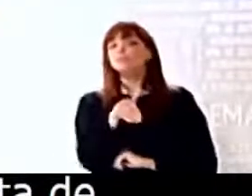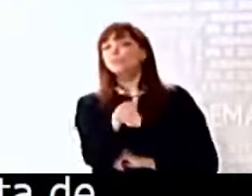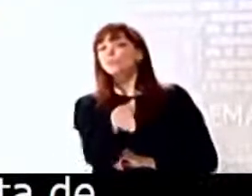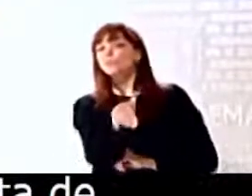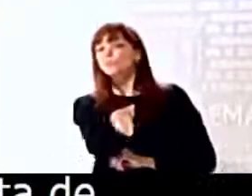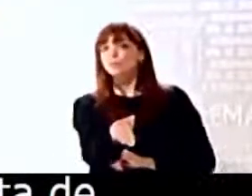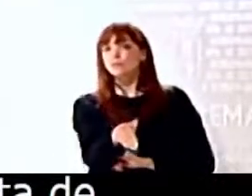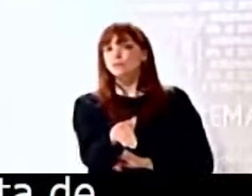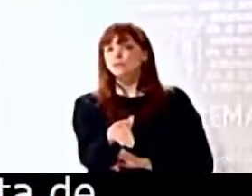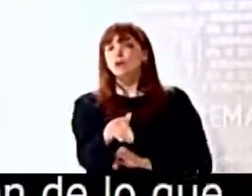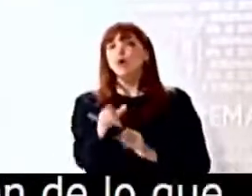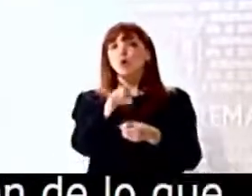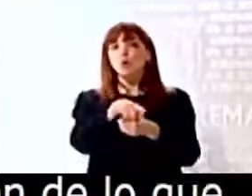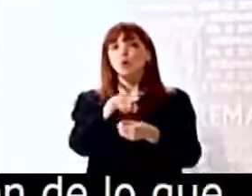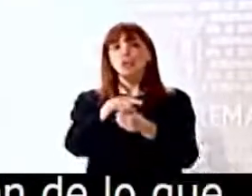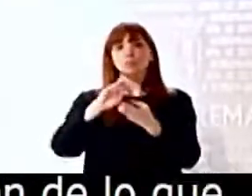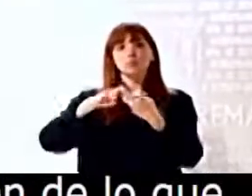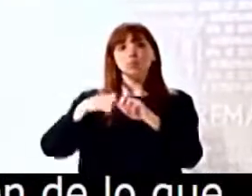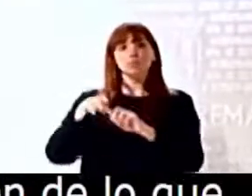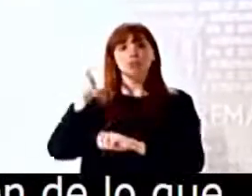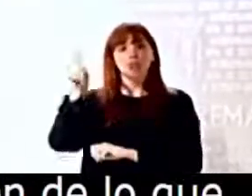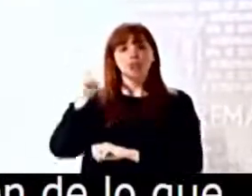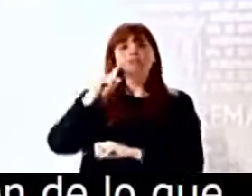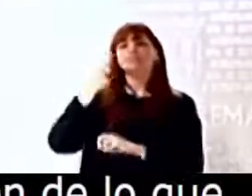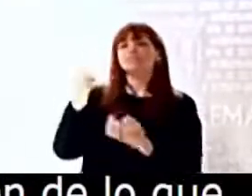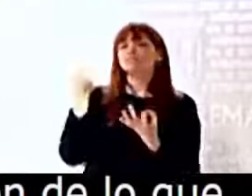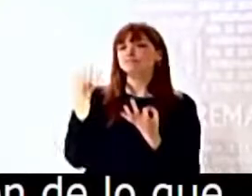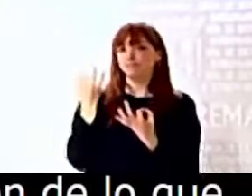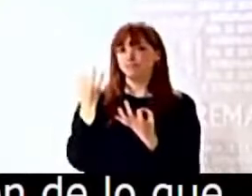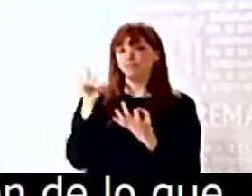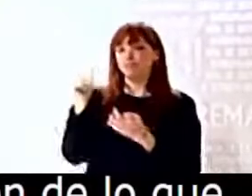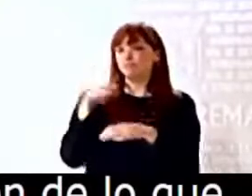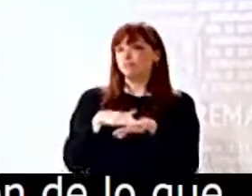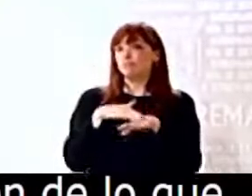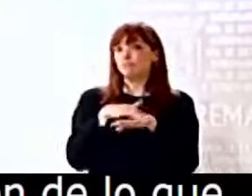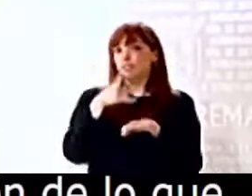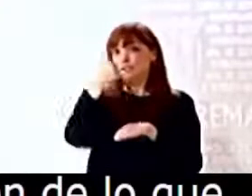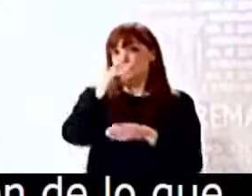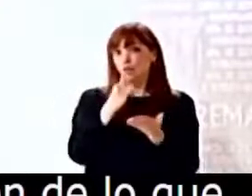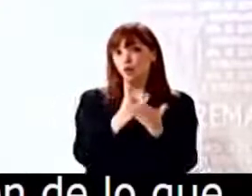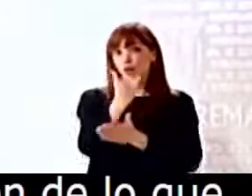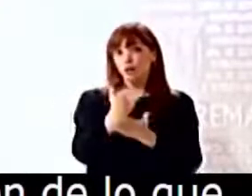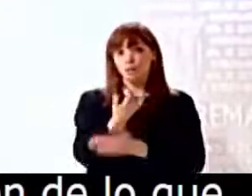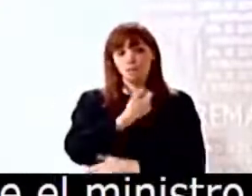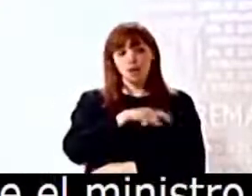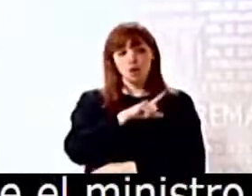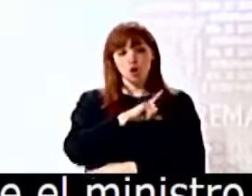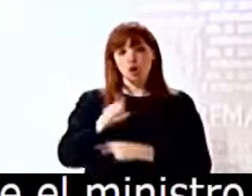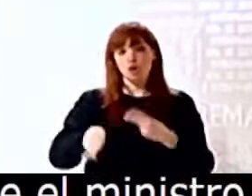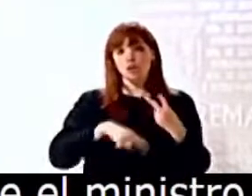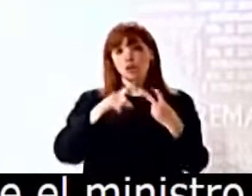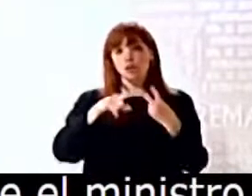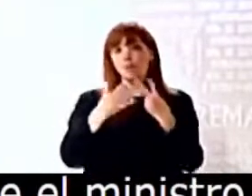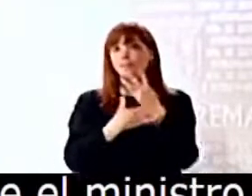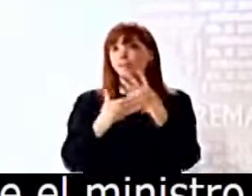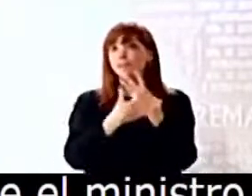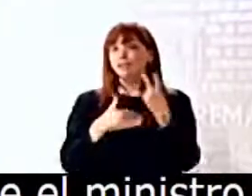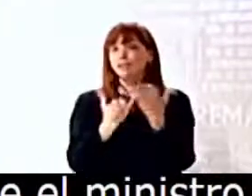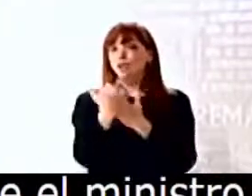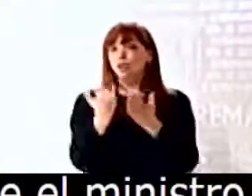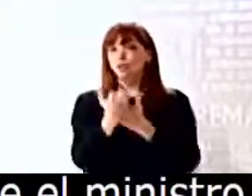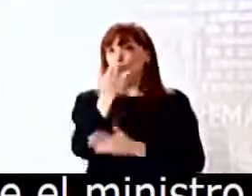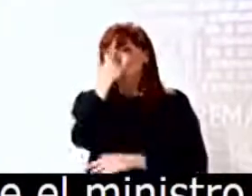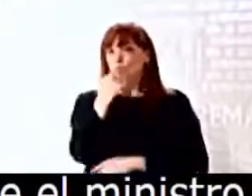que suceda el próximo lunes en Bruselas, donde el ministro de Agricultura español y el ministro de